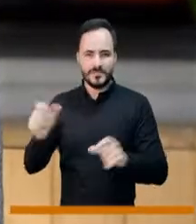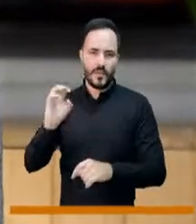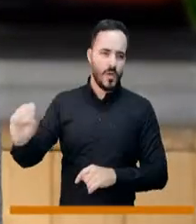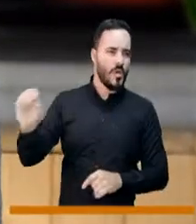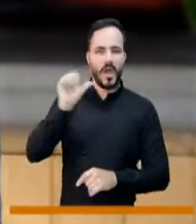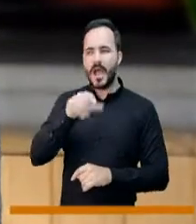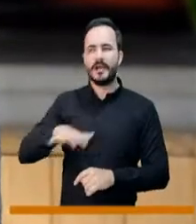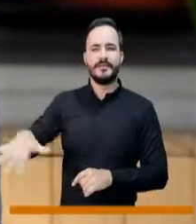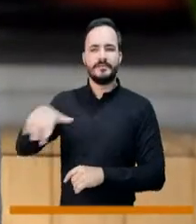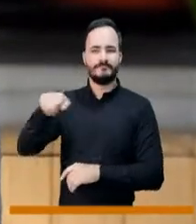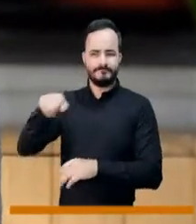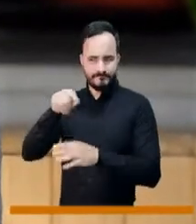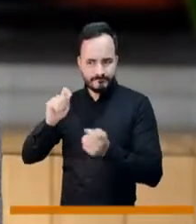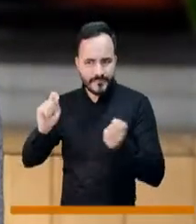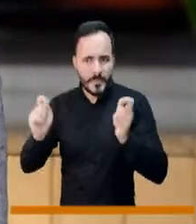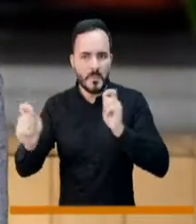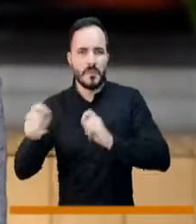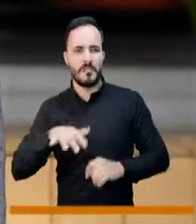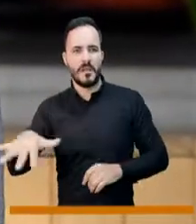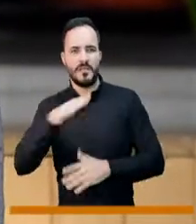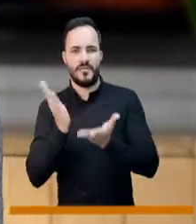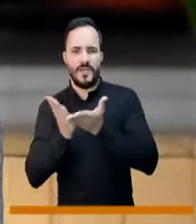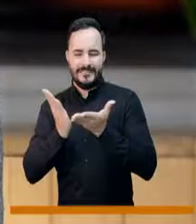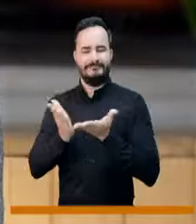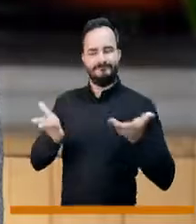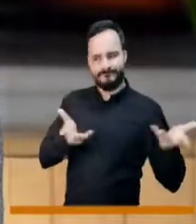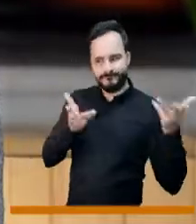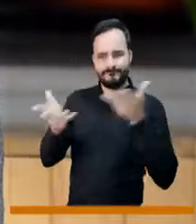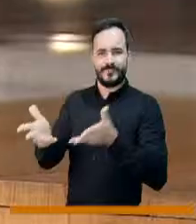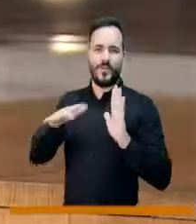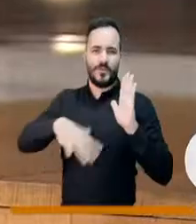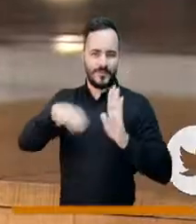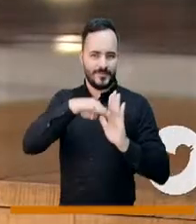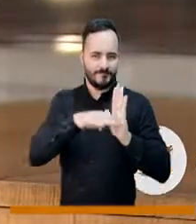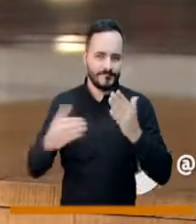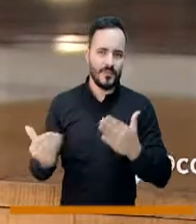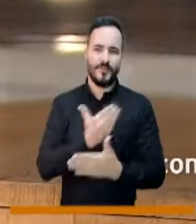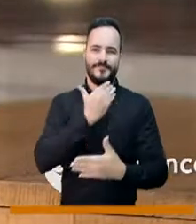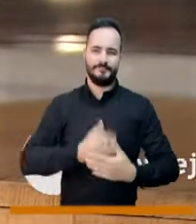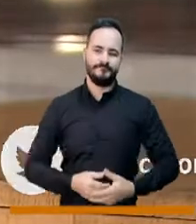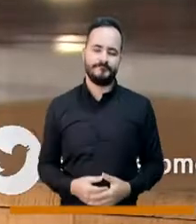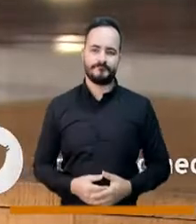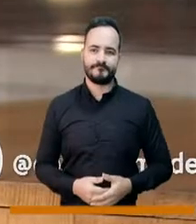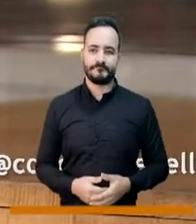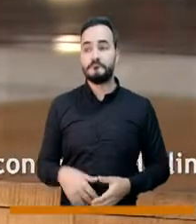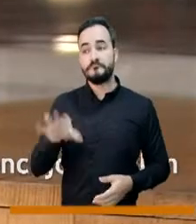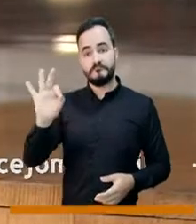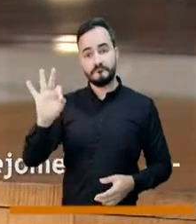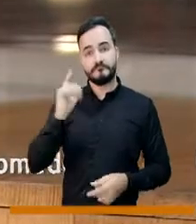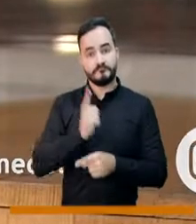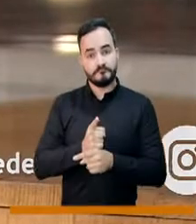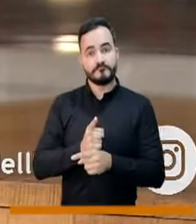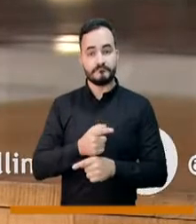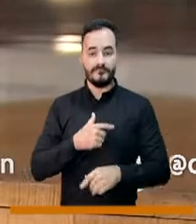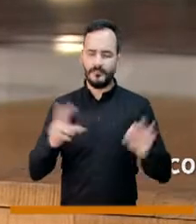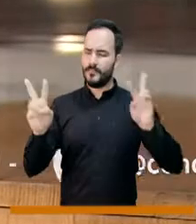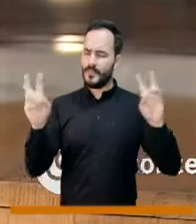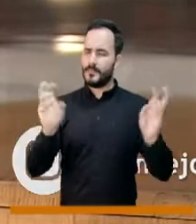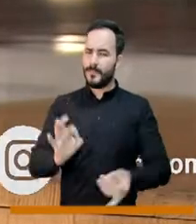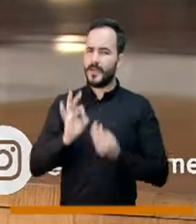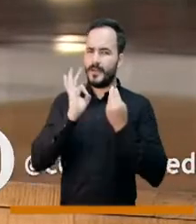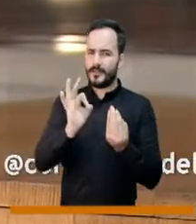las maestras, se construyen nuevas realidades y por supuesto de toda la comunidad educativa. Pues bueno, hay que también preguntarnos si